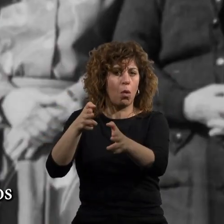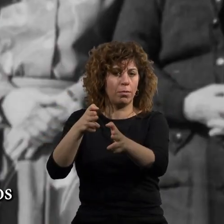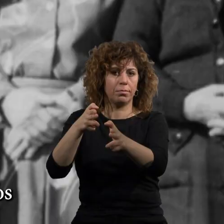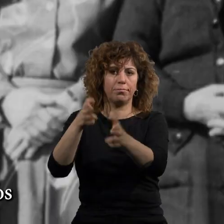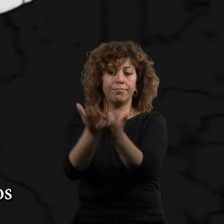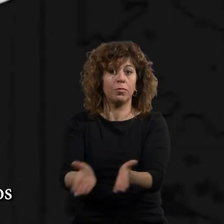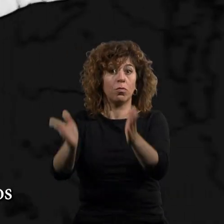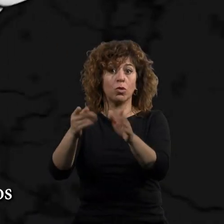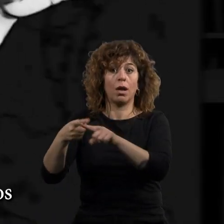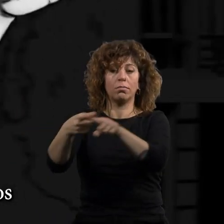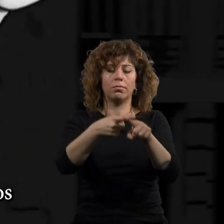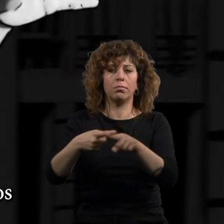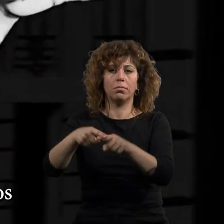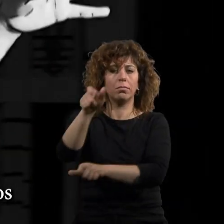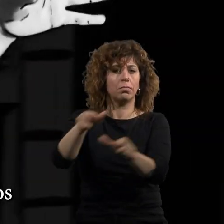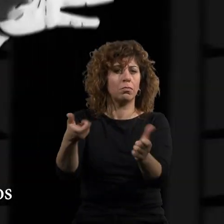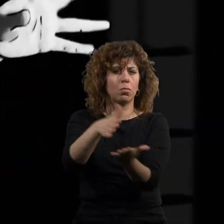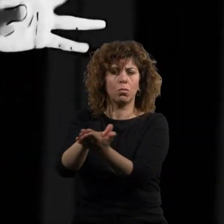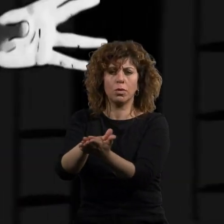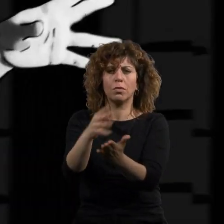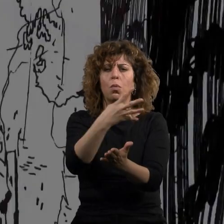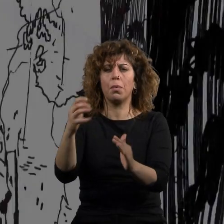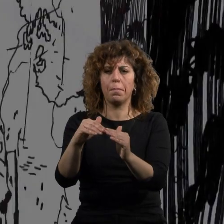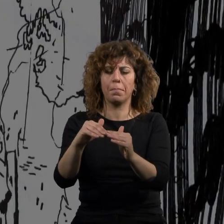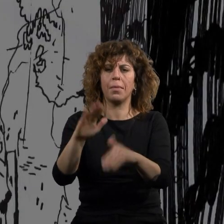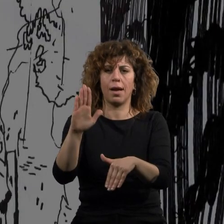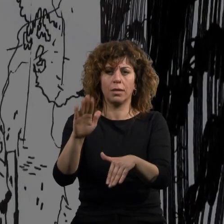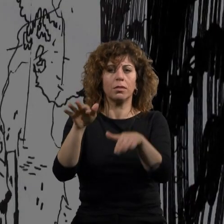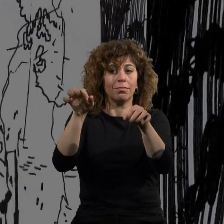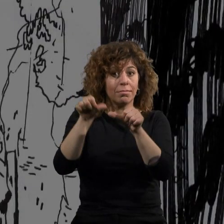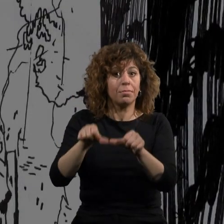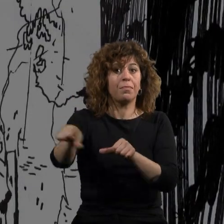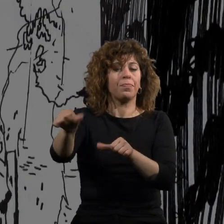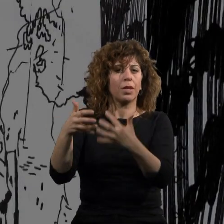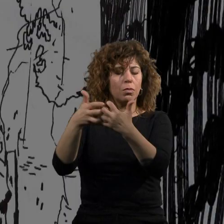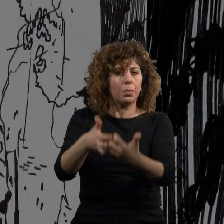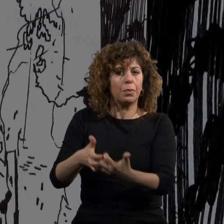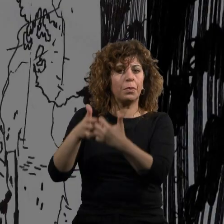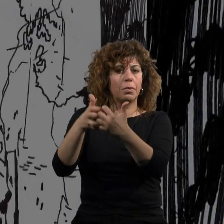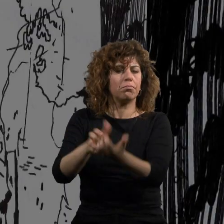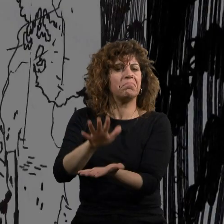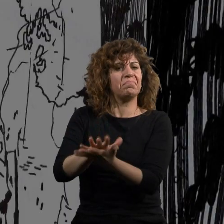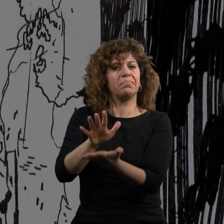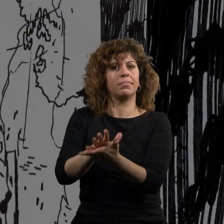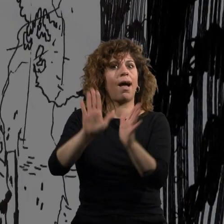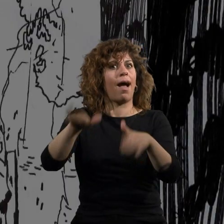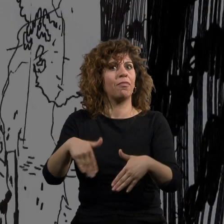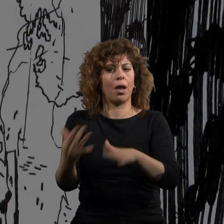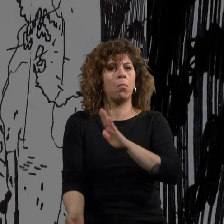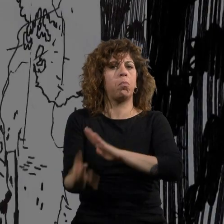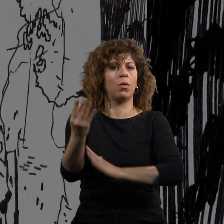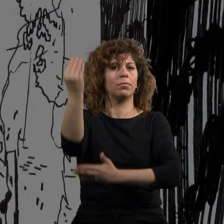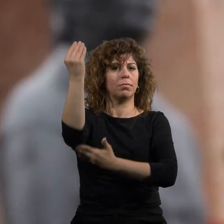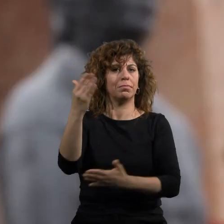una fosa común con más de 400 muertos y que tras su lucha pacífica consiguieron que se erigiera el